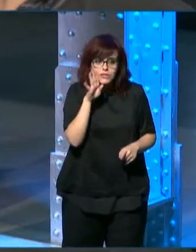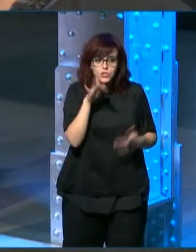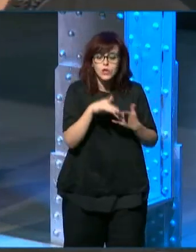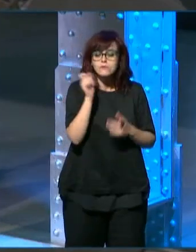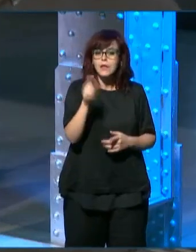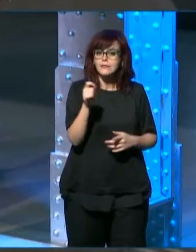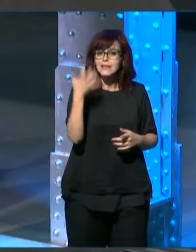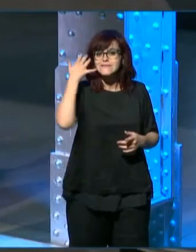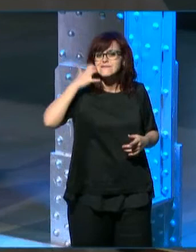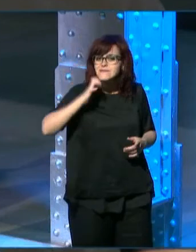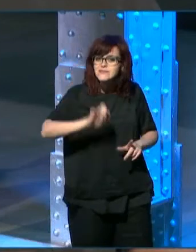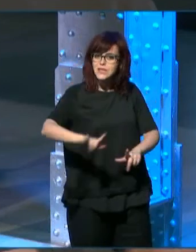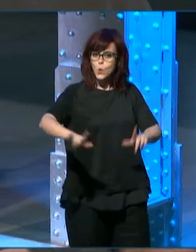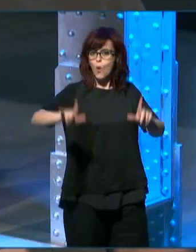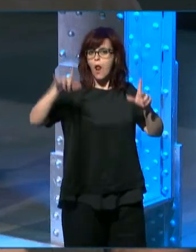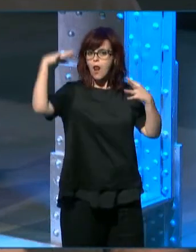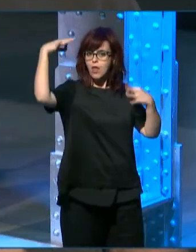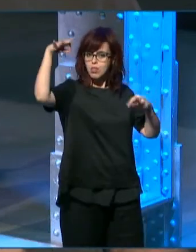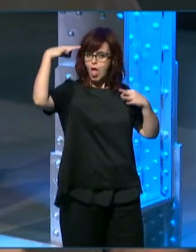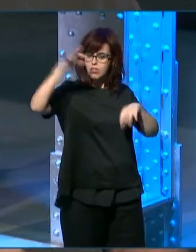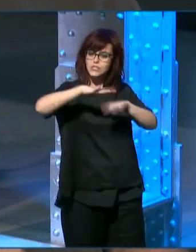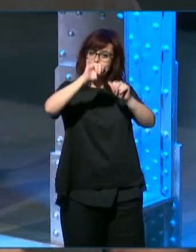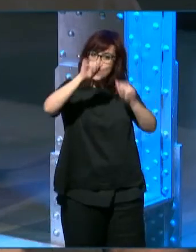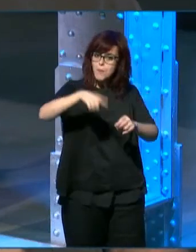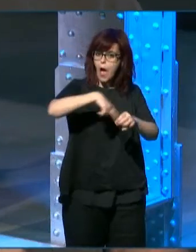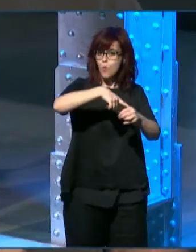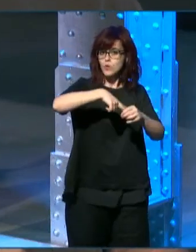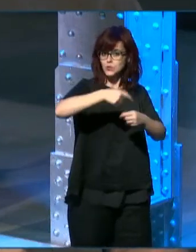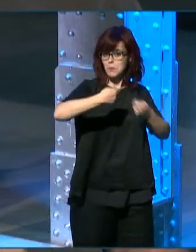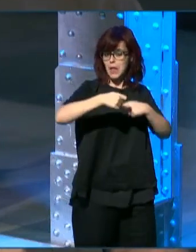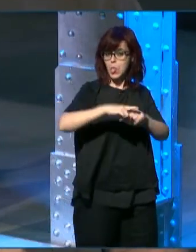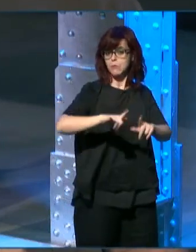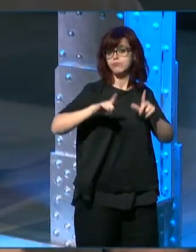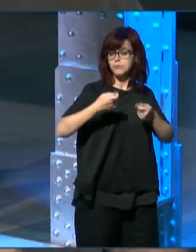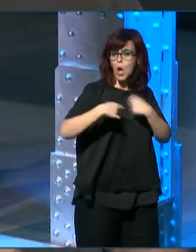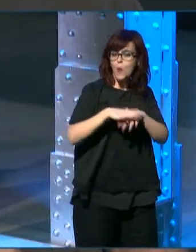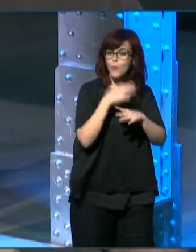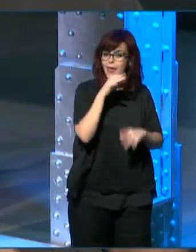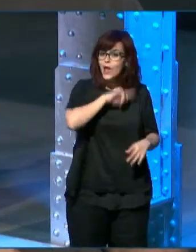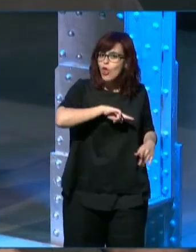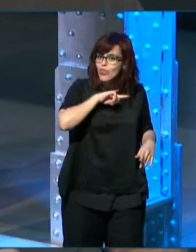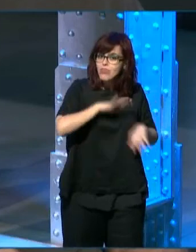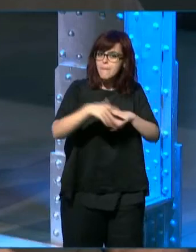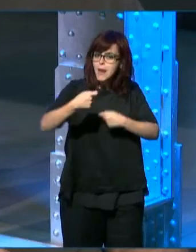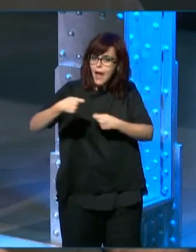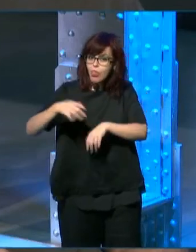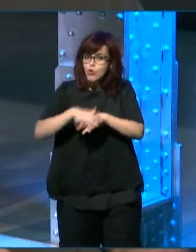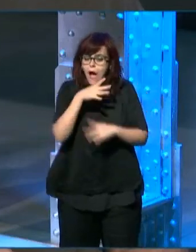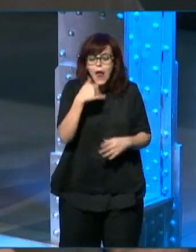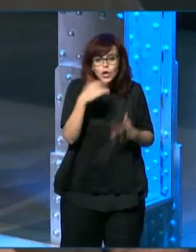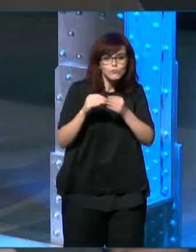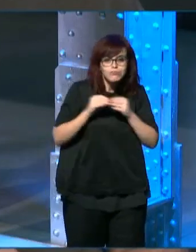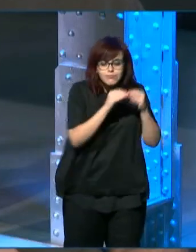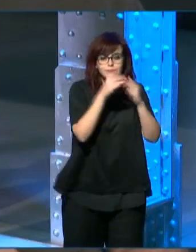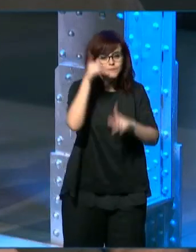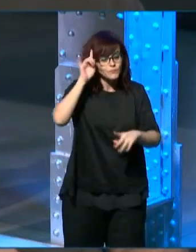la singularidad es una manera de buscar un nicho de mercado. A lo mejor lo que nos une es esa conciencia de mercado, vaya usted a saber. Pero